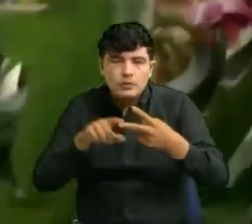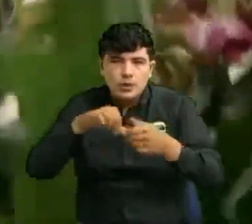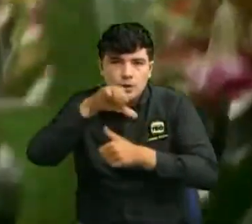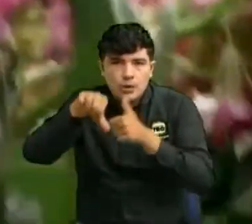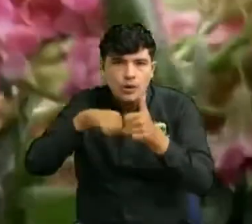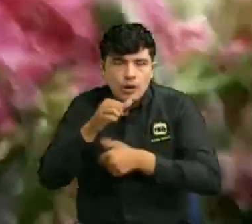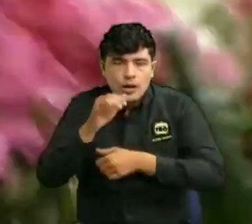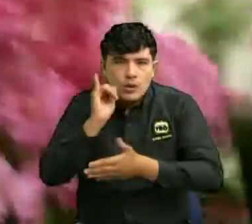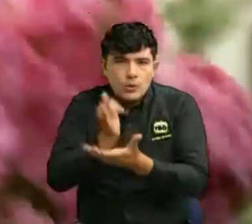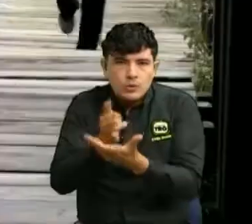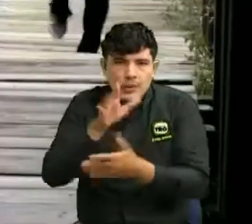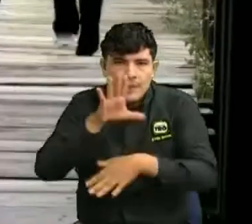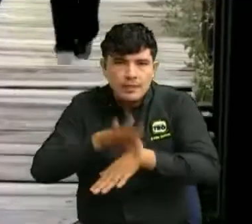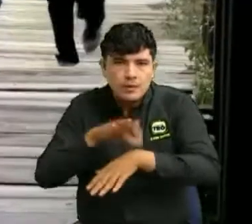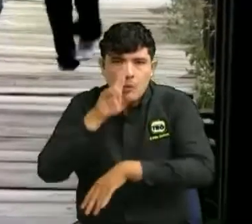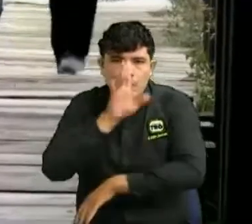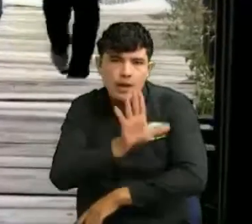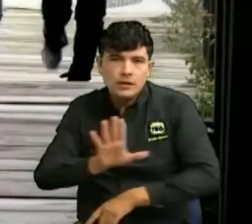la Junta Nacional.